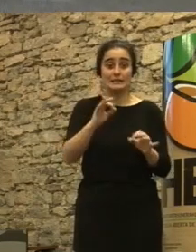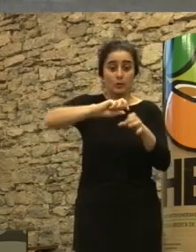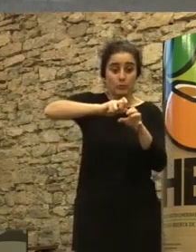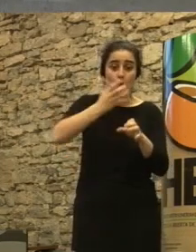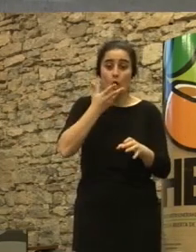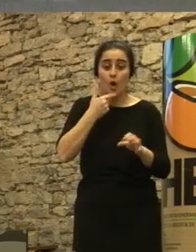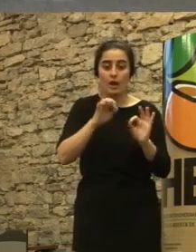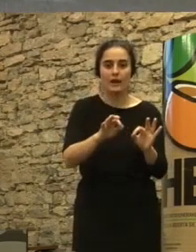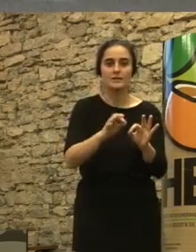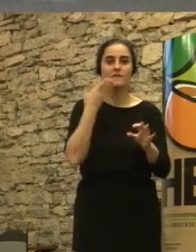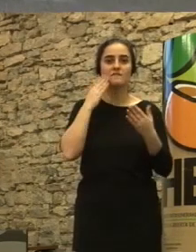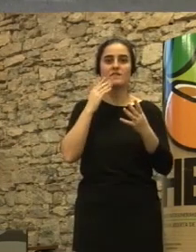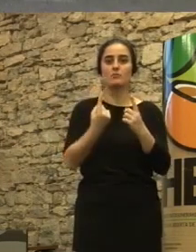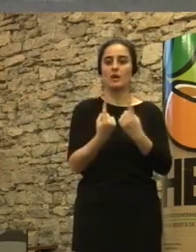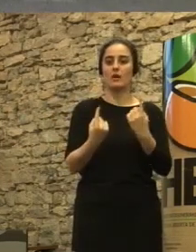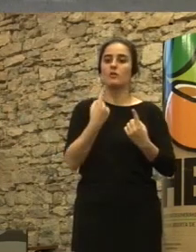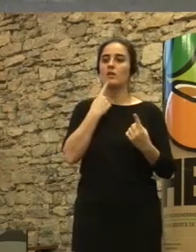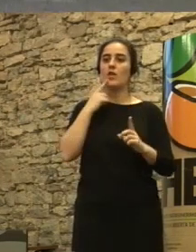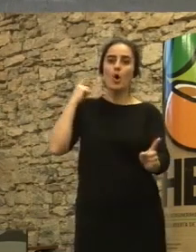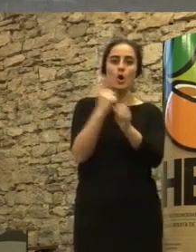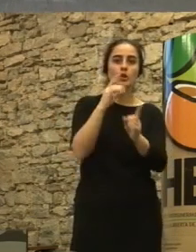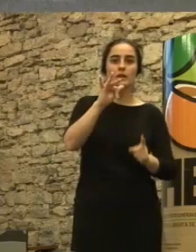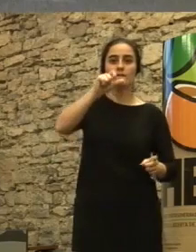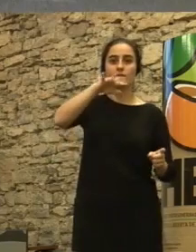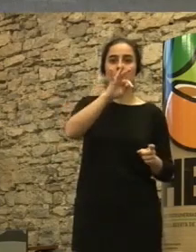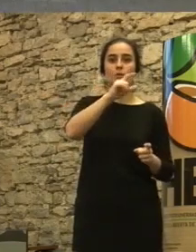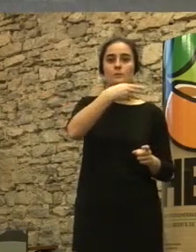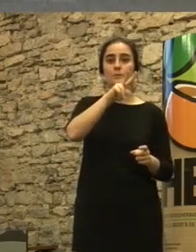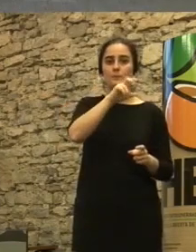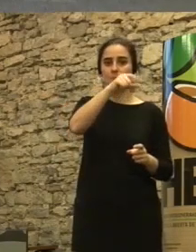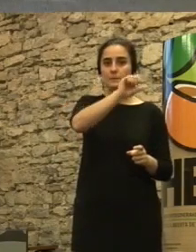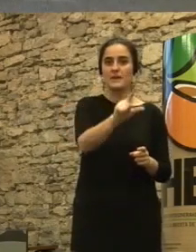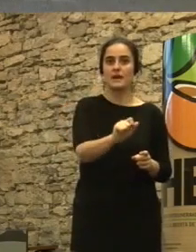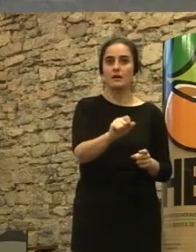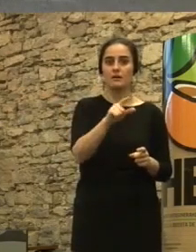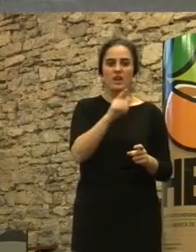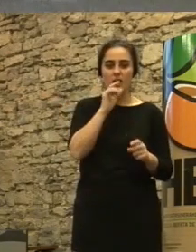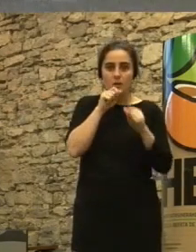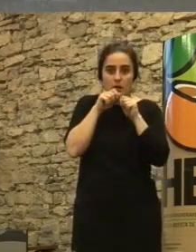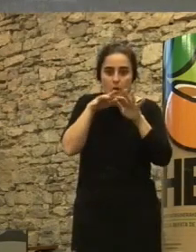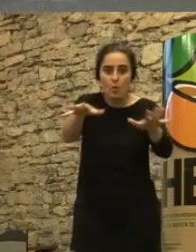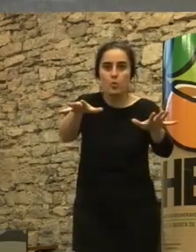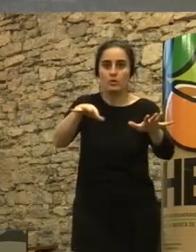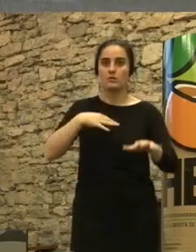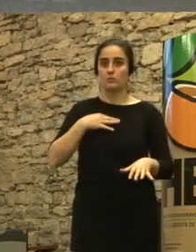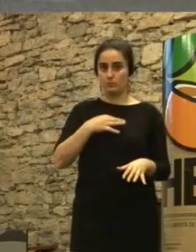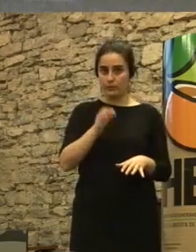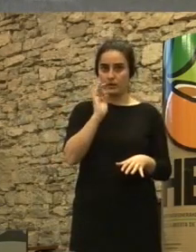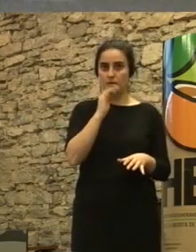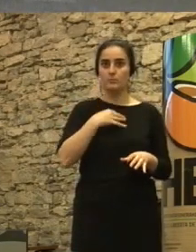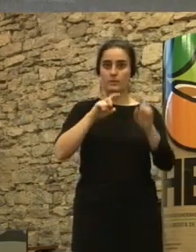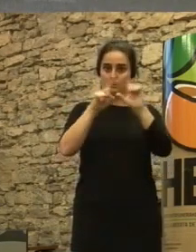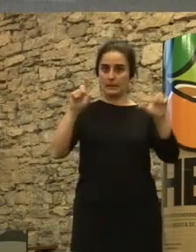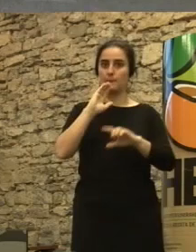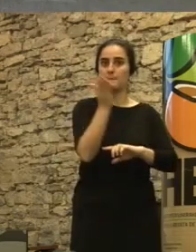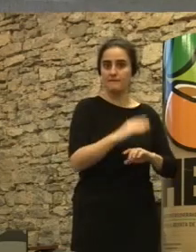en Facebook, pone aquí a alguien, boicot no sé qué tal, y tiene tal difusión y tal alcance que realmente le puede causar, en este caso, daños a una empresa,